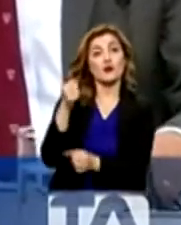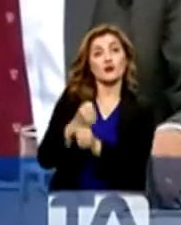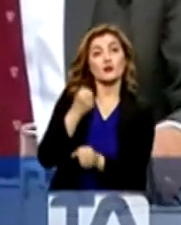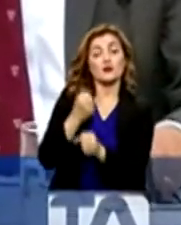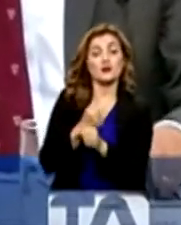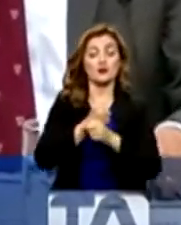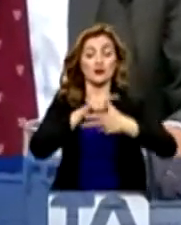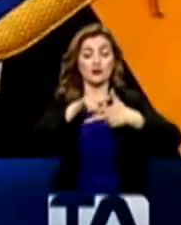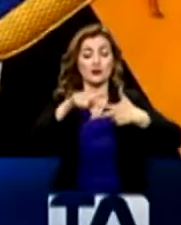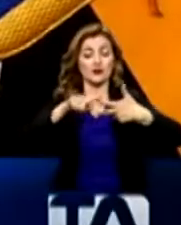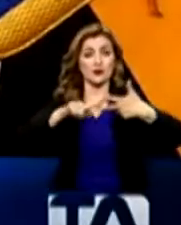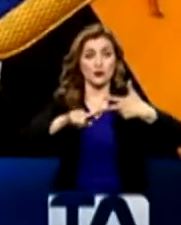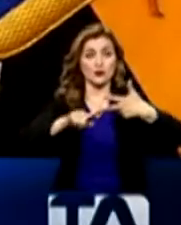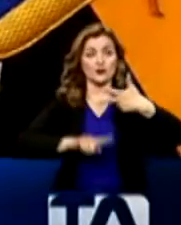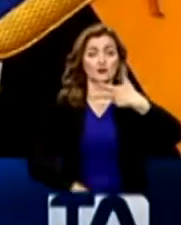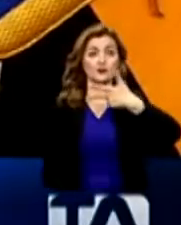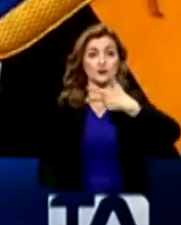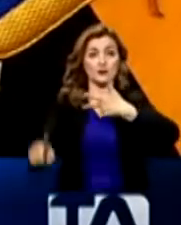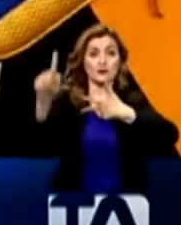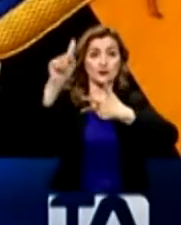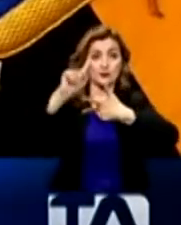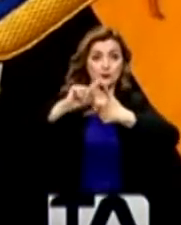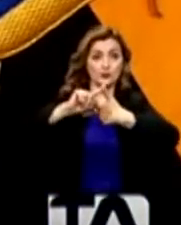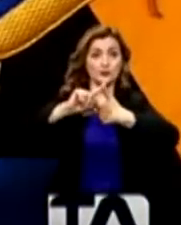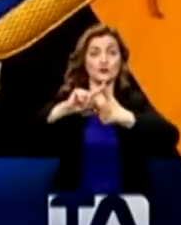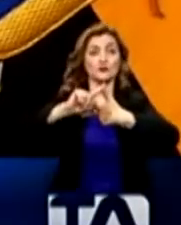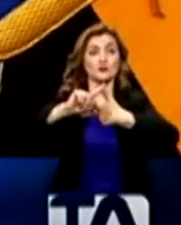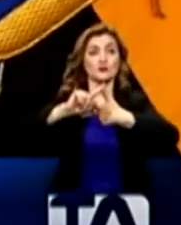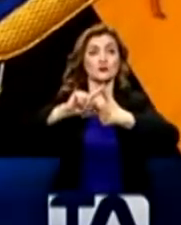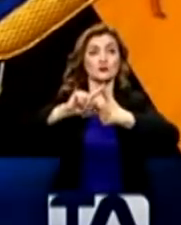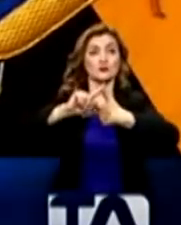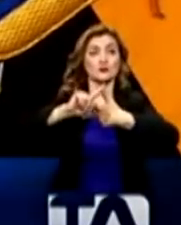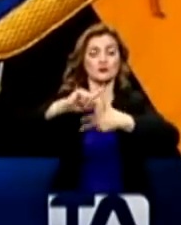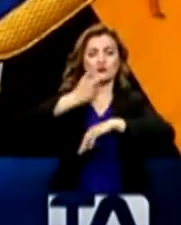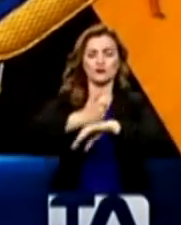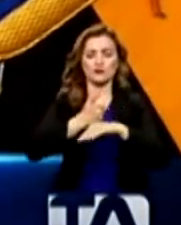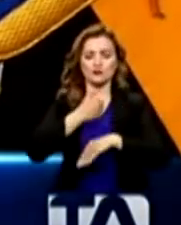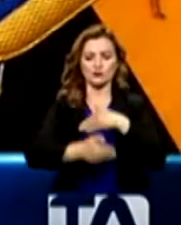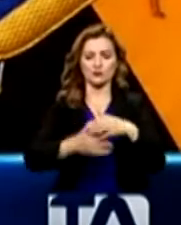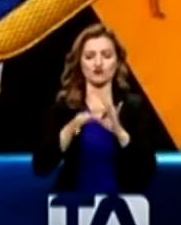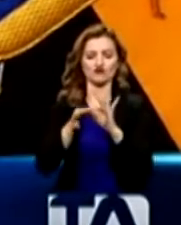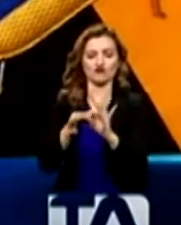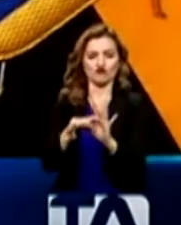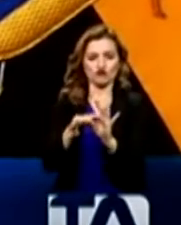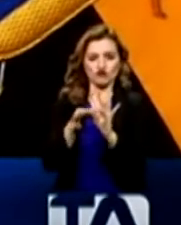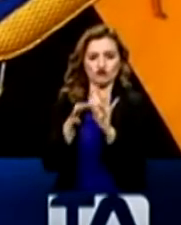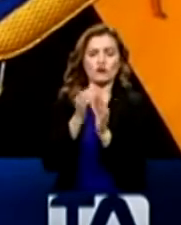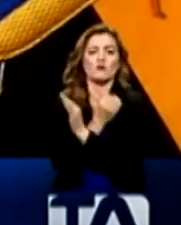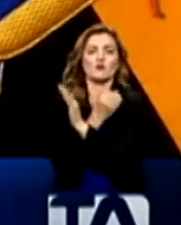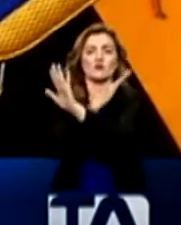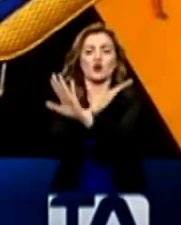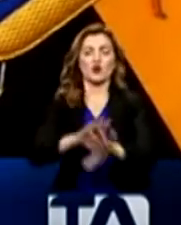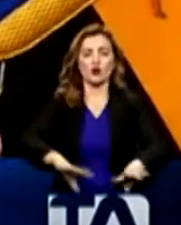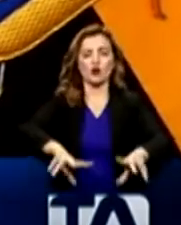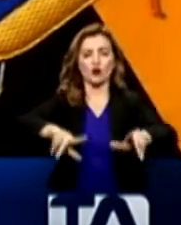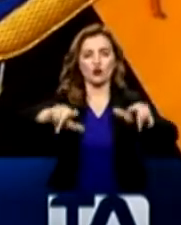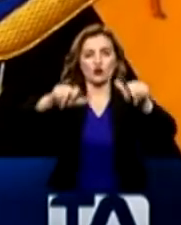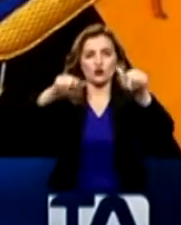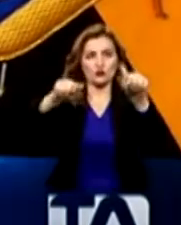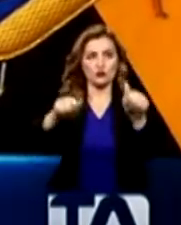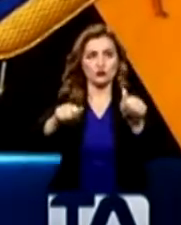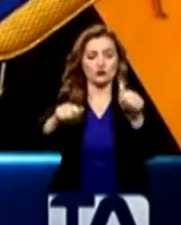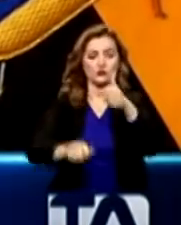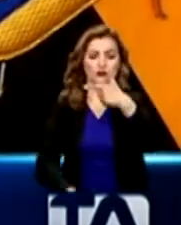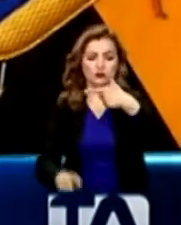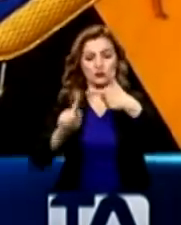en tres ejes. Establecer un proceso cooperativo en el marco de la prevención de la corrupción, en el marco